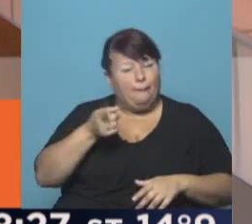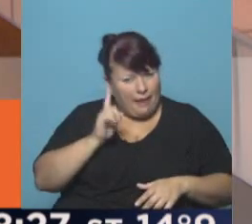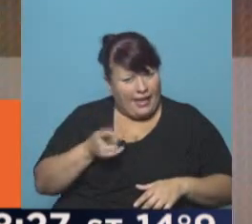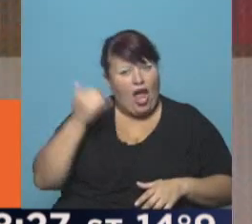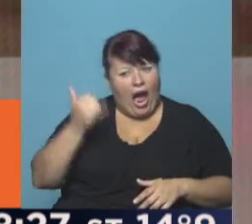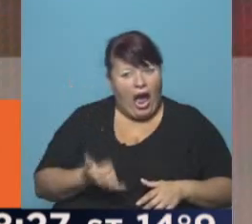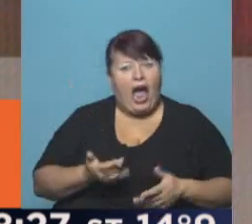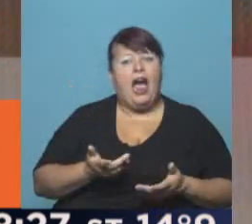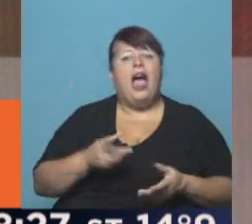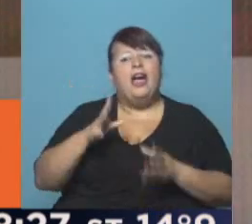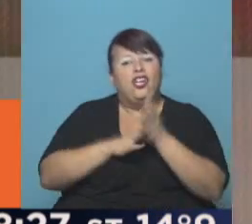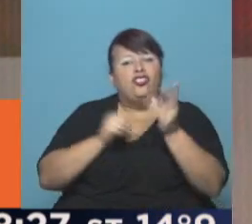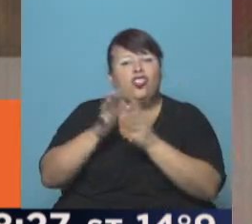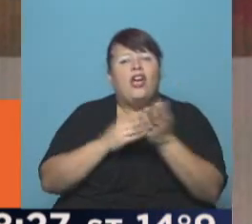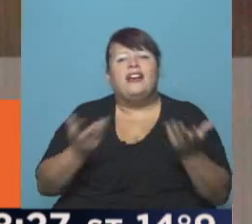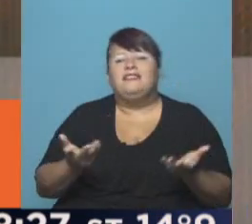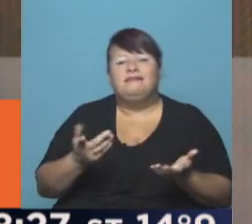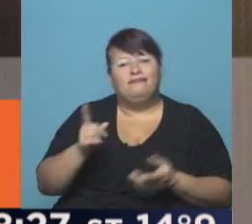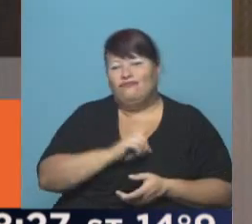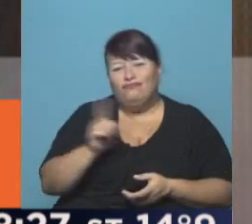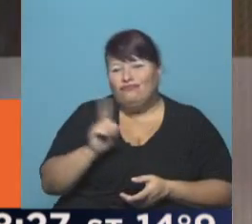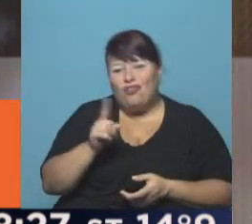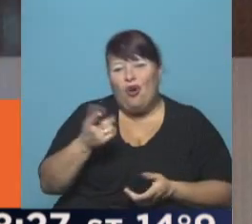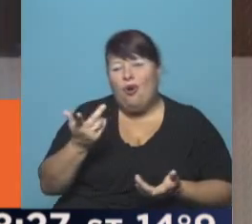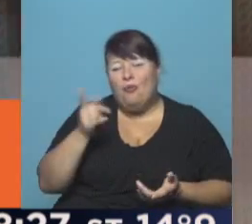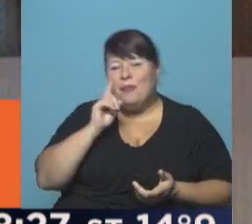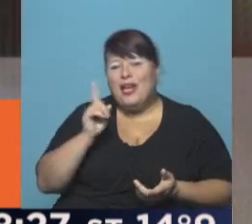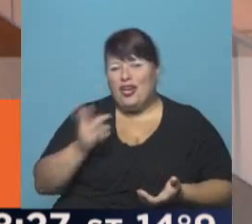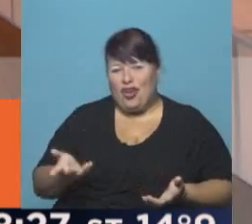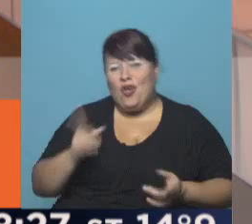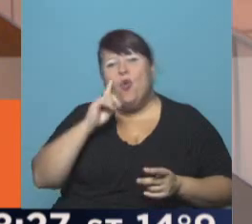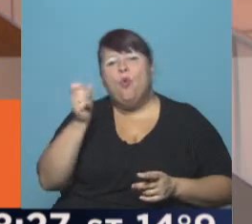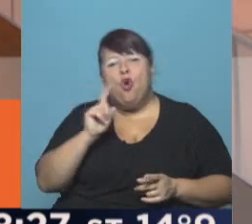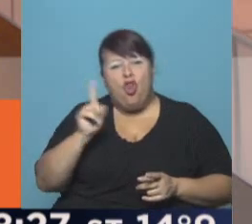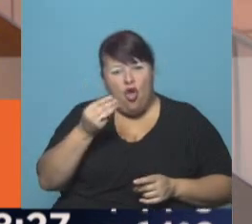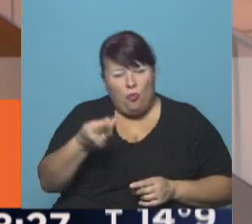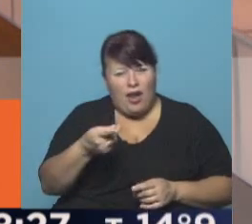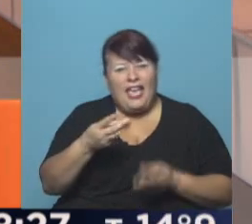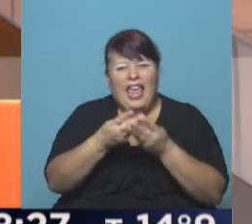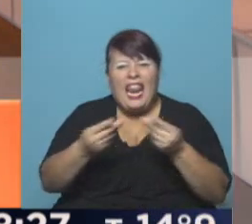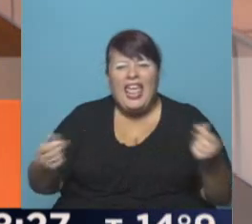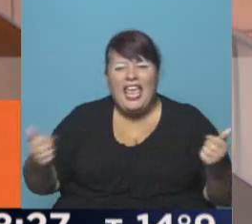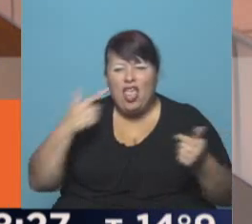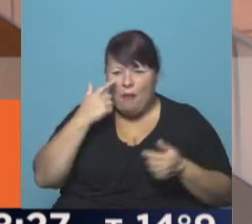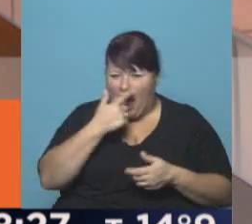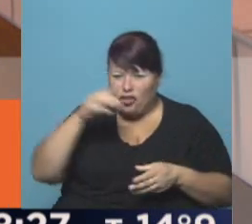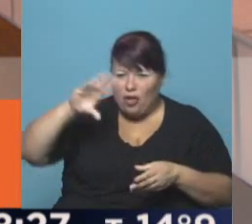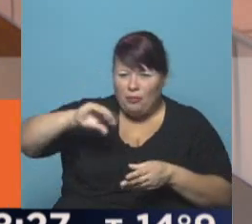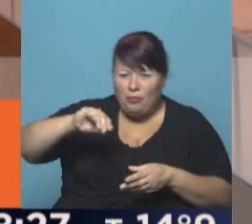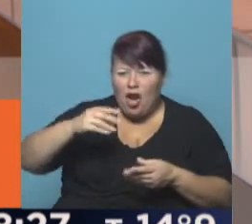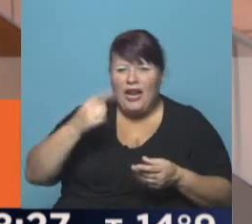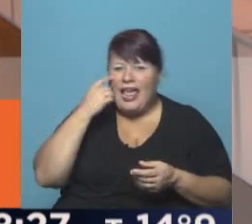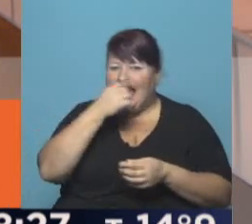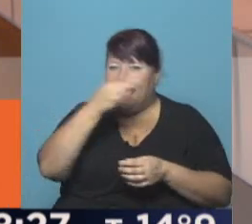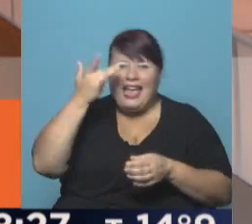está en que justamente manipulan algo que no deberían, que lejos está de ser sano, porque incluso líquido para los ojos le ponen, para los